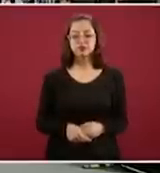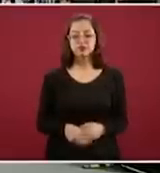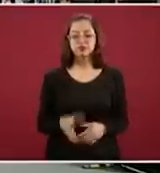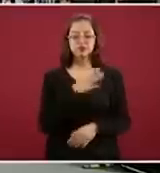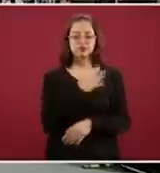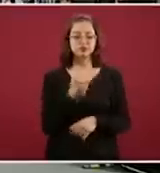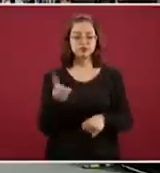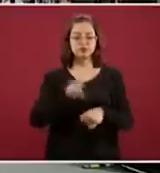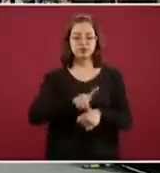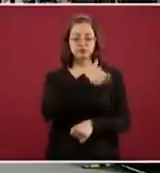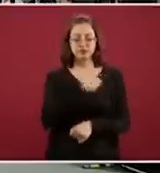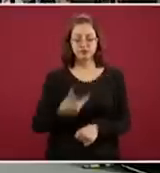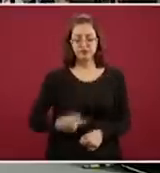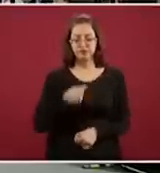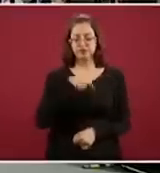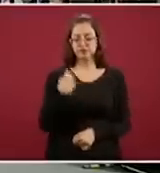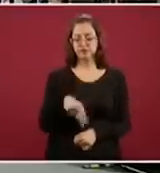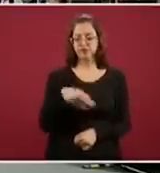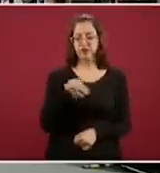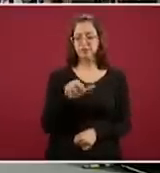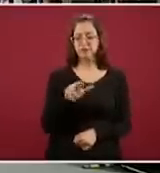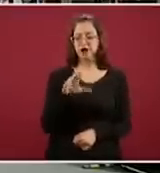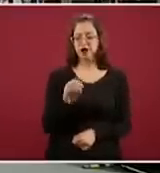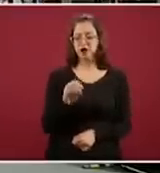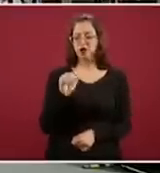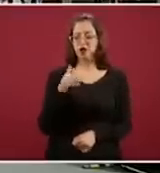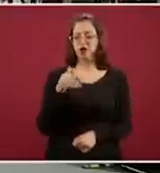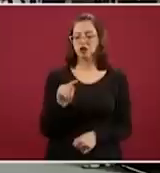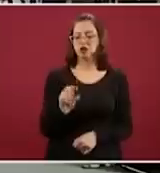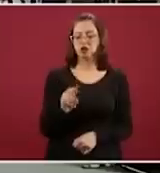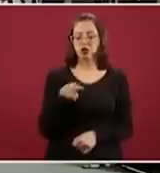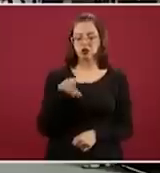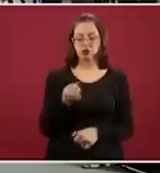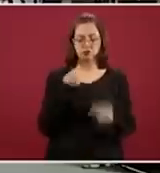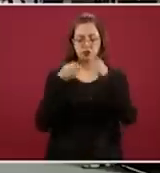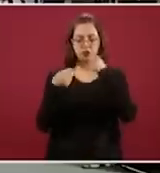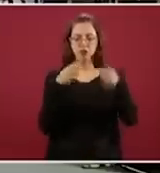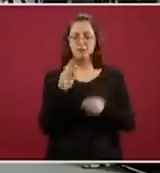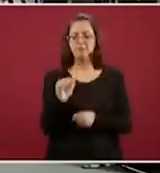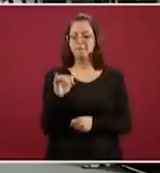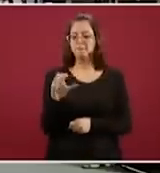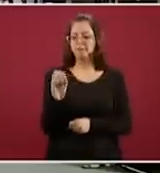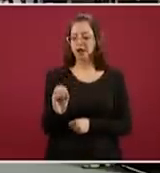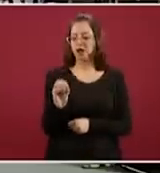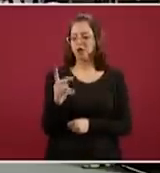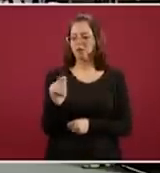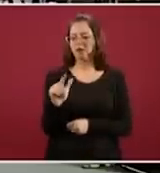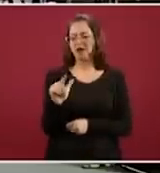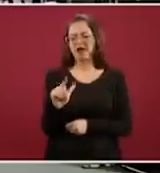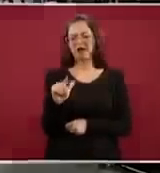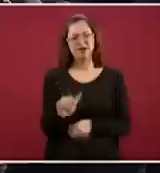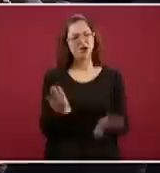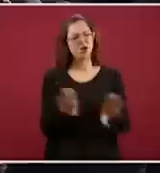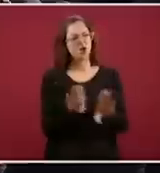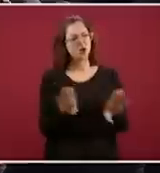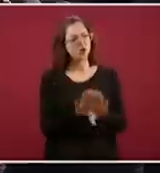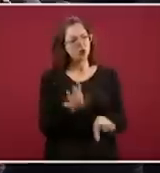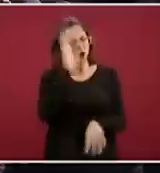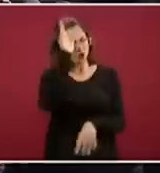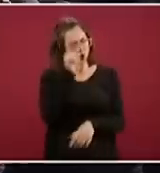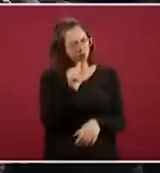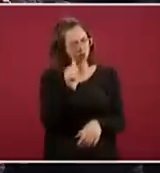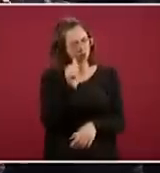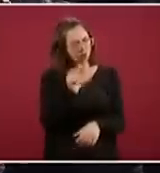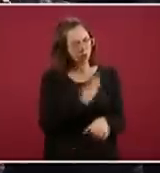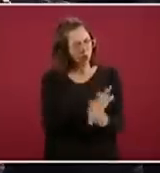Buenos días, presidente. Marco Antonio Olvera, del diario Bajo Palabra. ¿Cuál es la ratificación de este acuerdo trilateral de